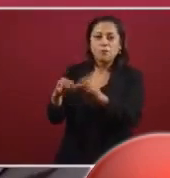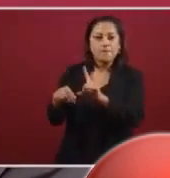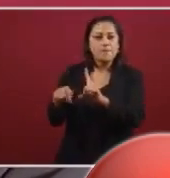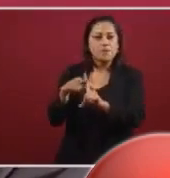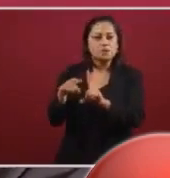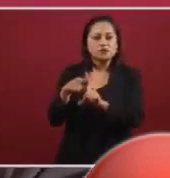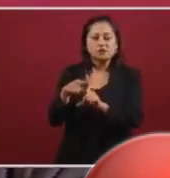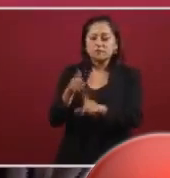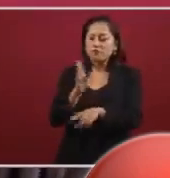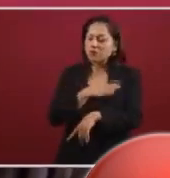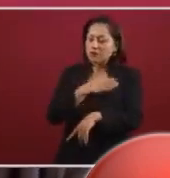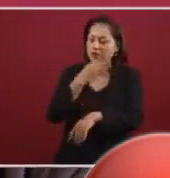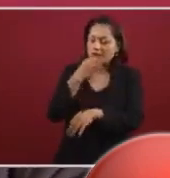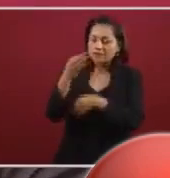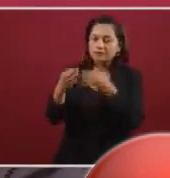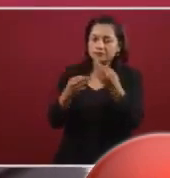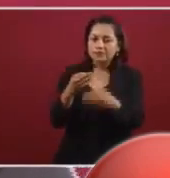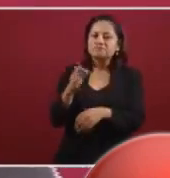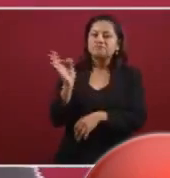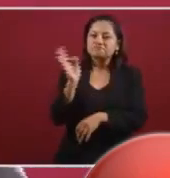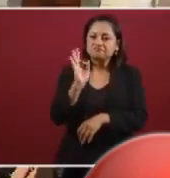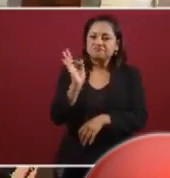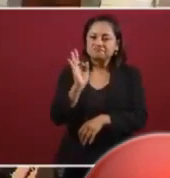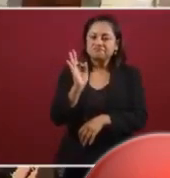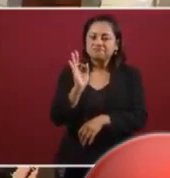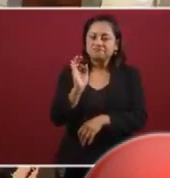no me doy por vencido.